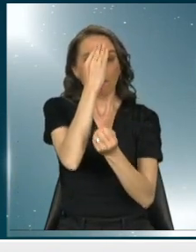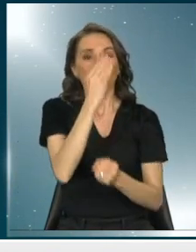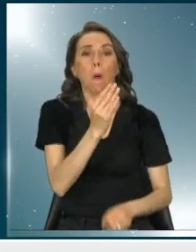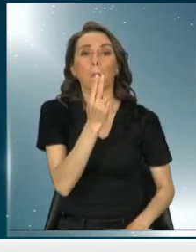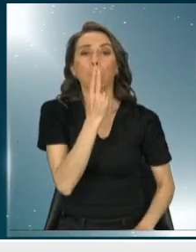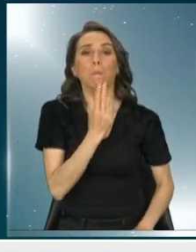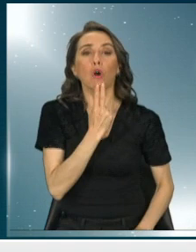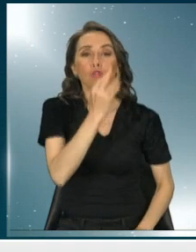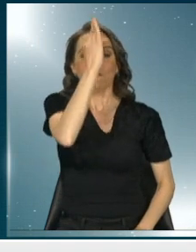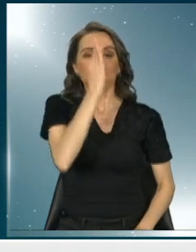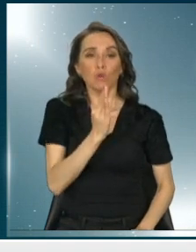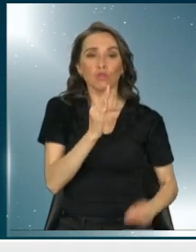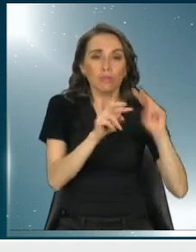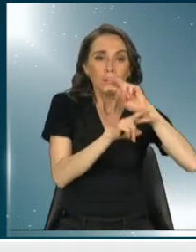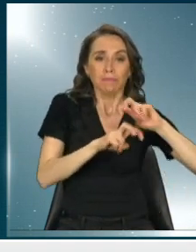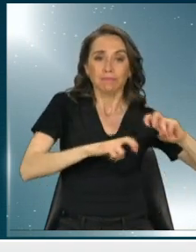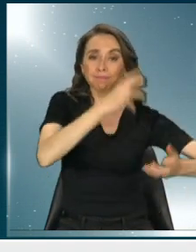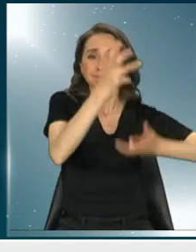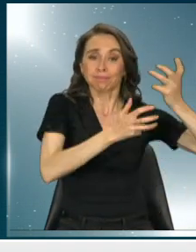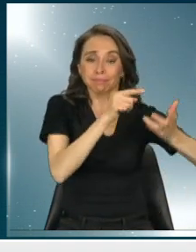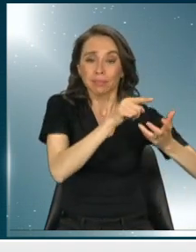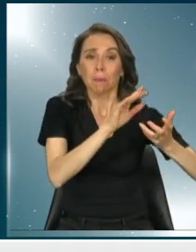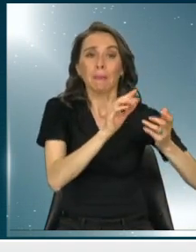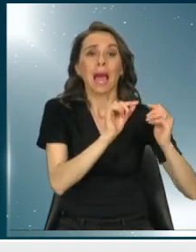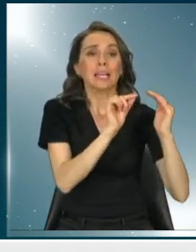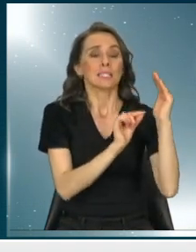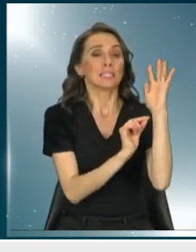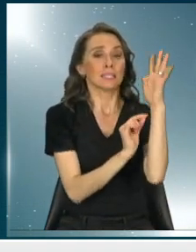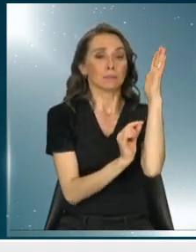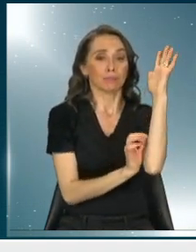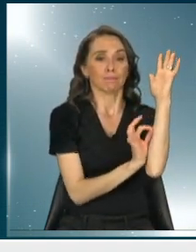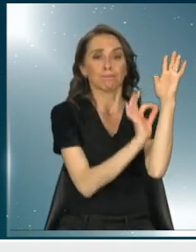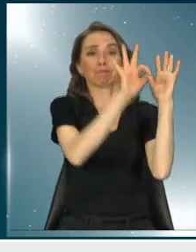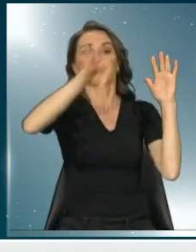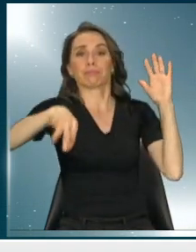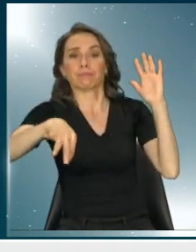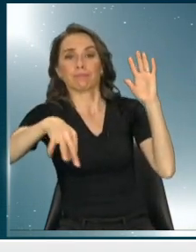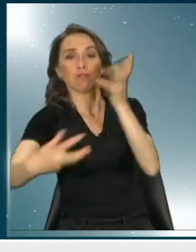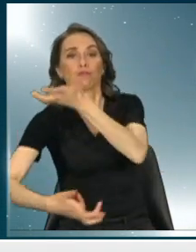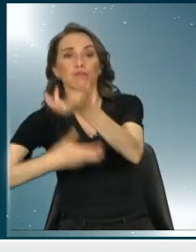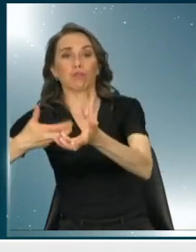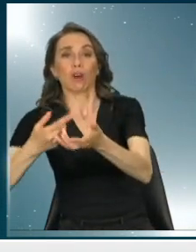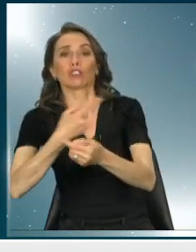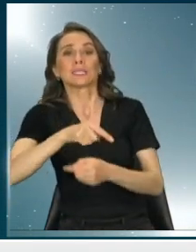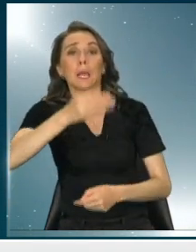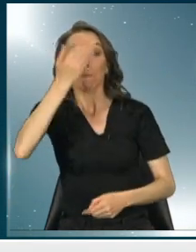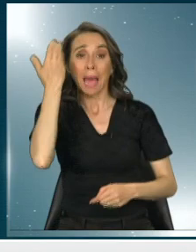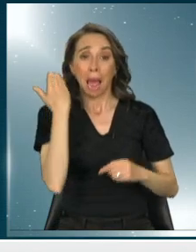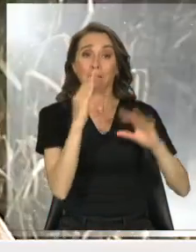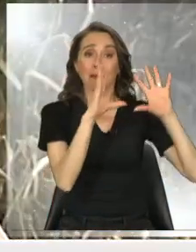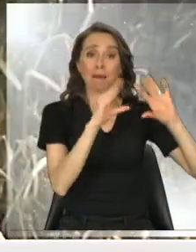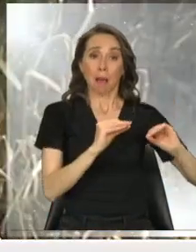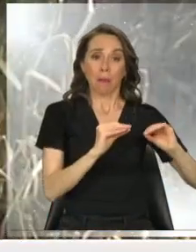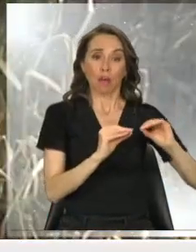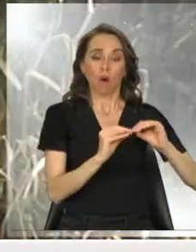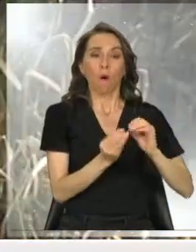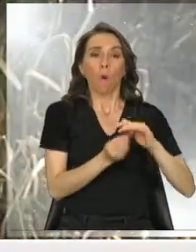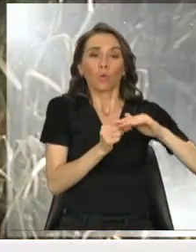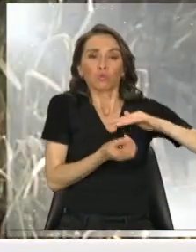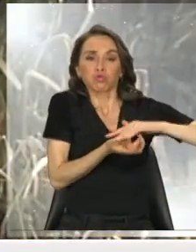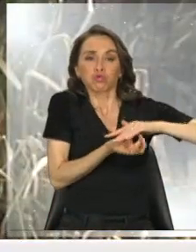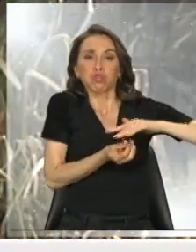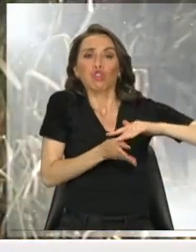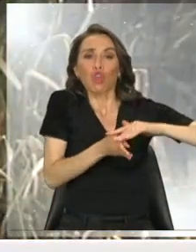no descartan que el fuego provenga de un rebrote de un siniestro ocurrido la semana pasada. Claro, existen